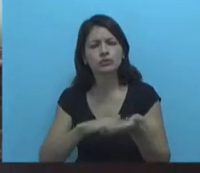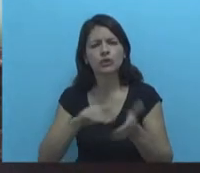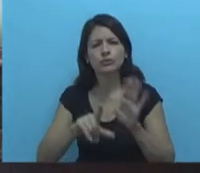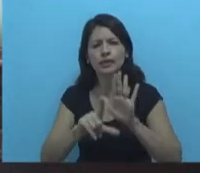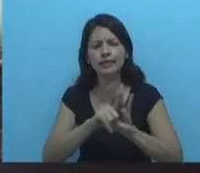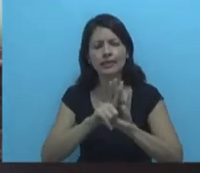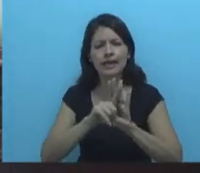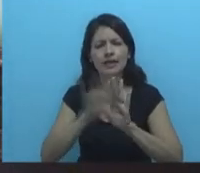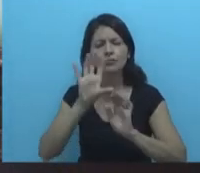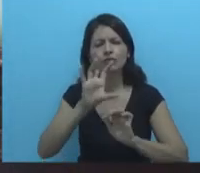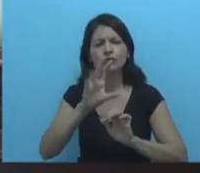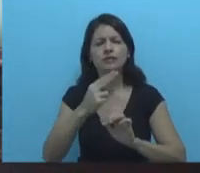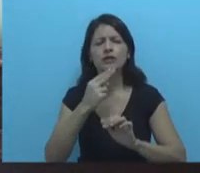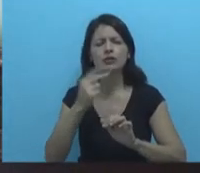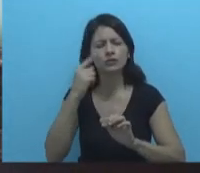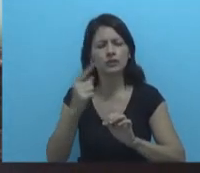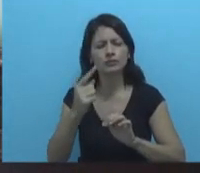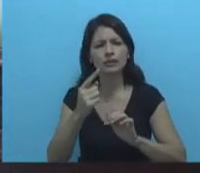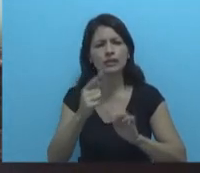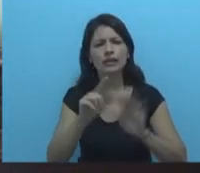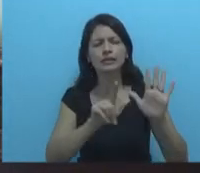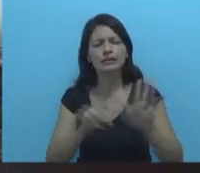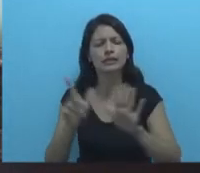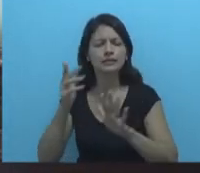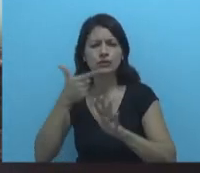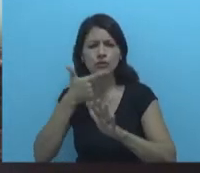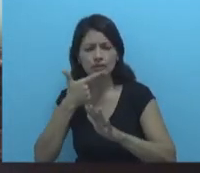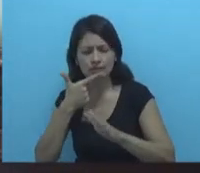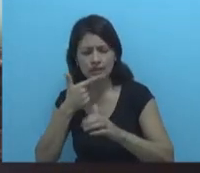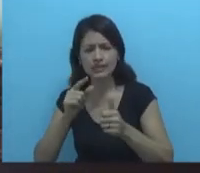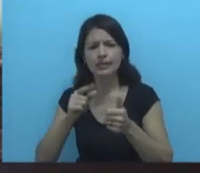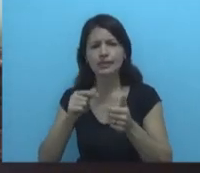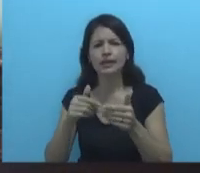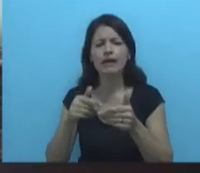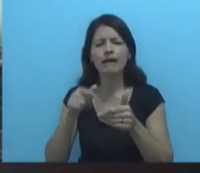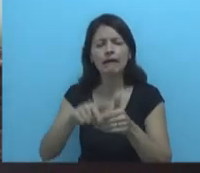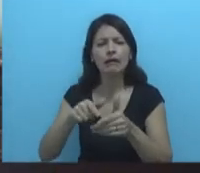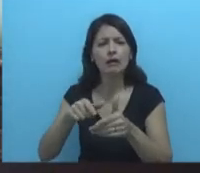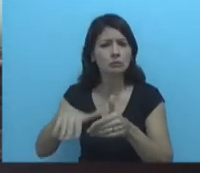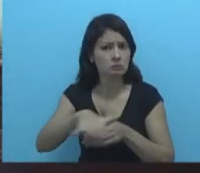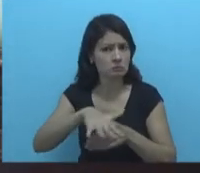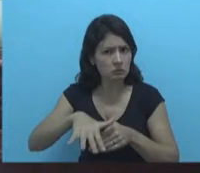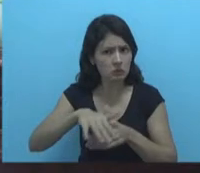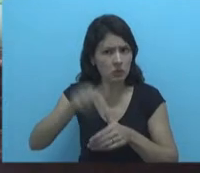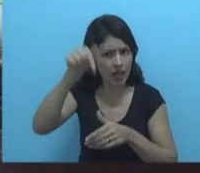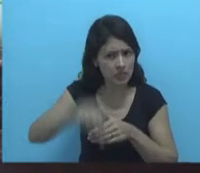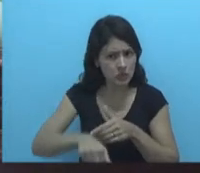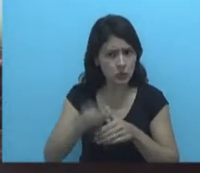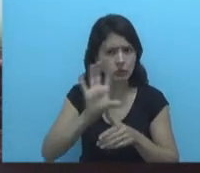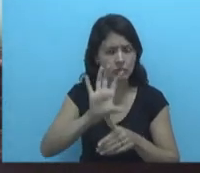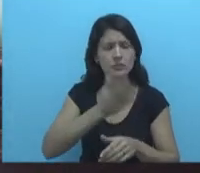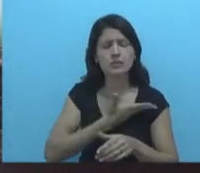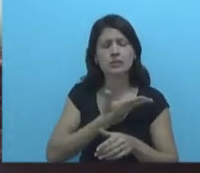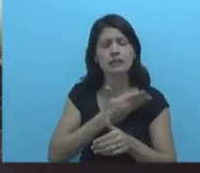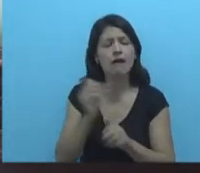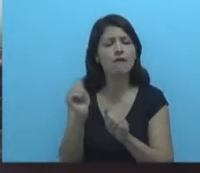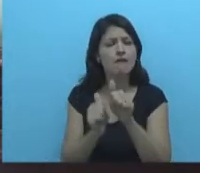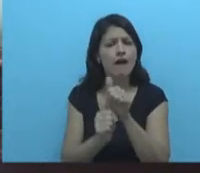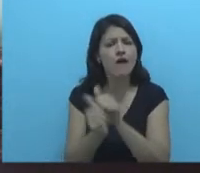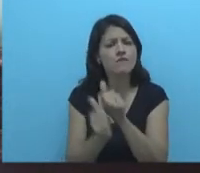11.717 por parte de las industrias radicadas en el Cordón Industrial Rosario, San Lorenzo, Capitán Bermúdez, Fray Luis Beltrán, Puerto San